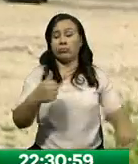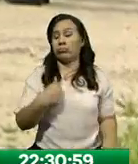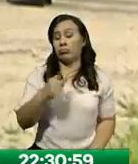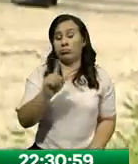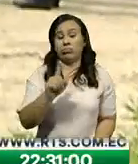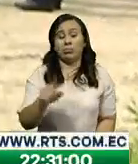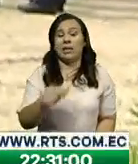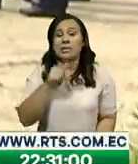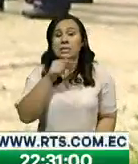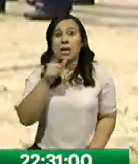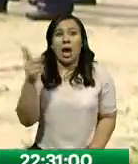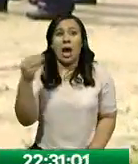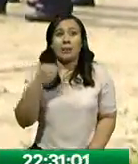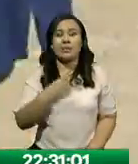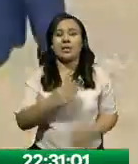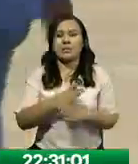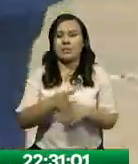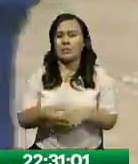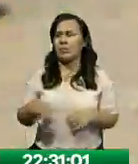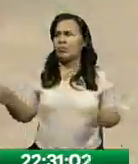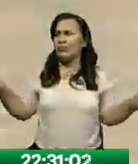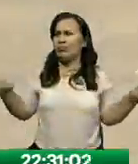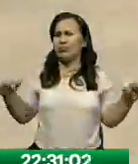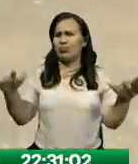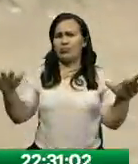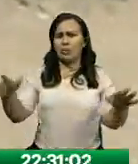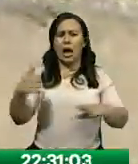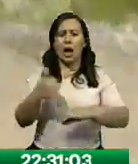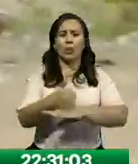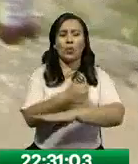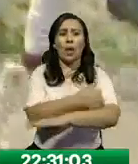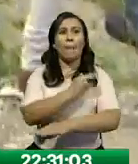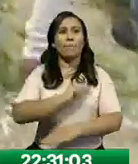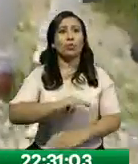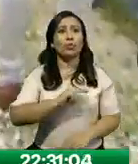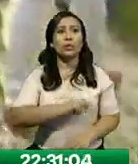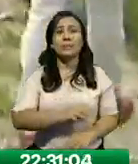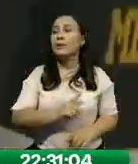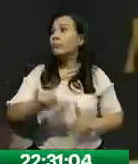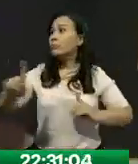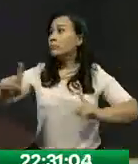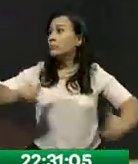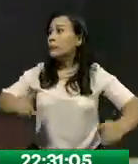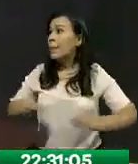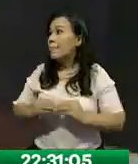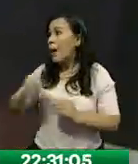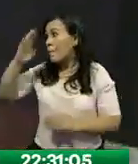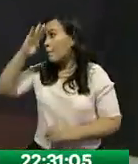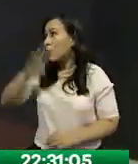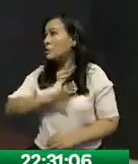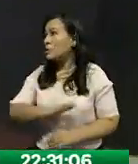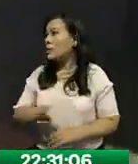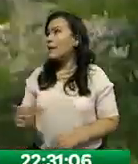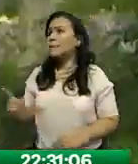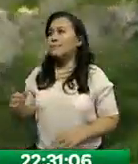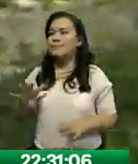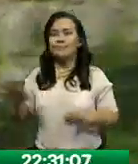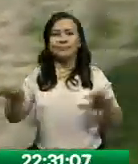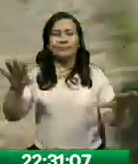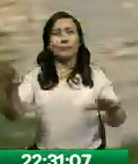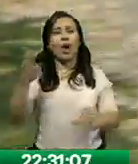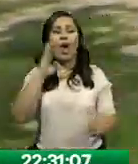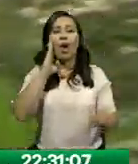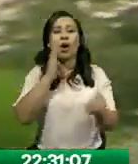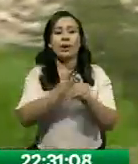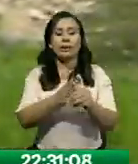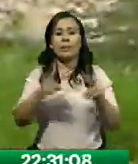día después se generó el despliegue de autoridades municipales respaldados por la presencia de la Policía Metropolitana. Su objetivo